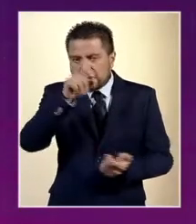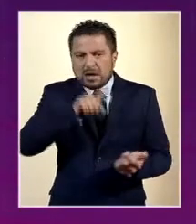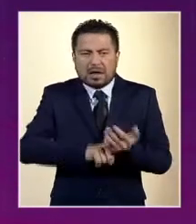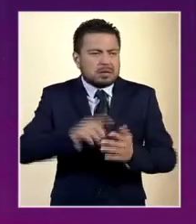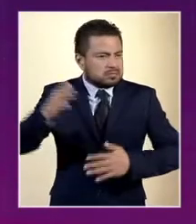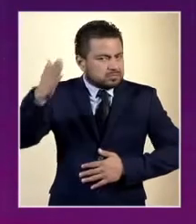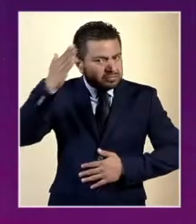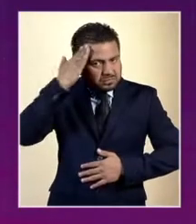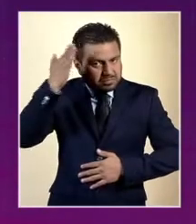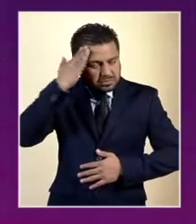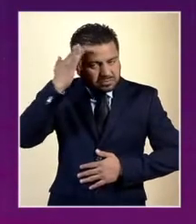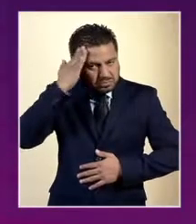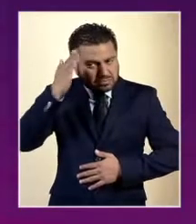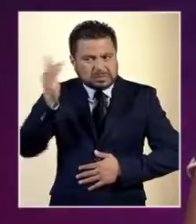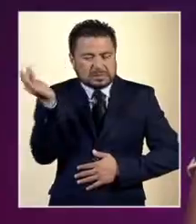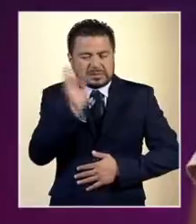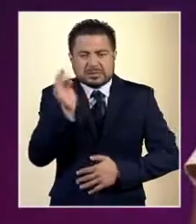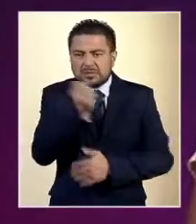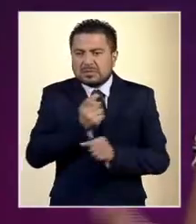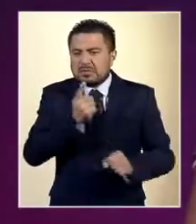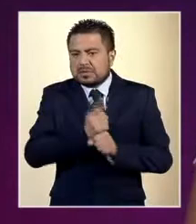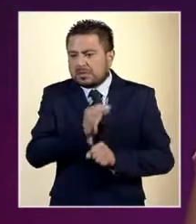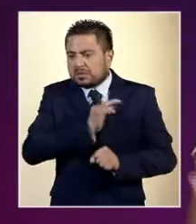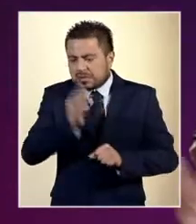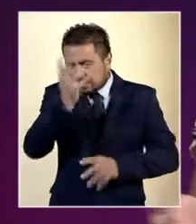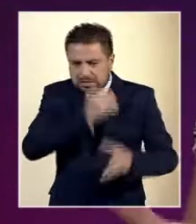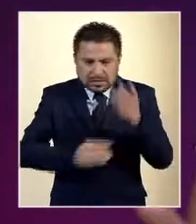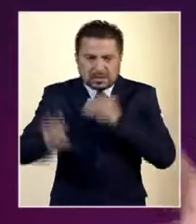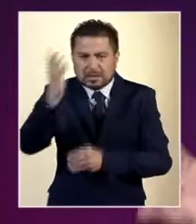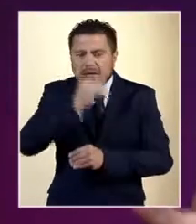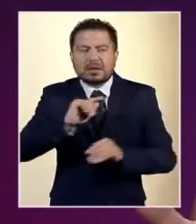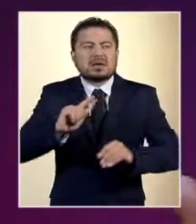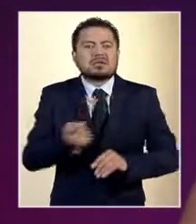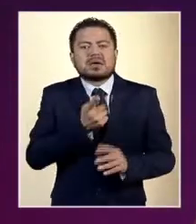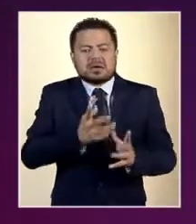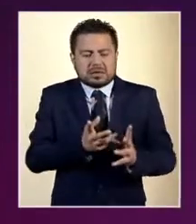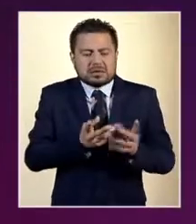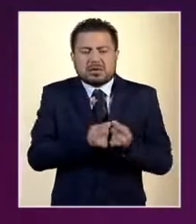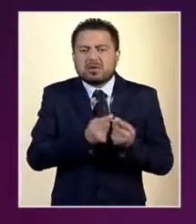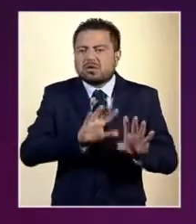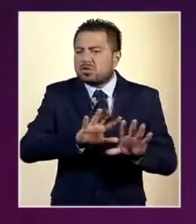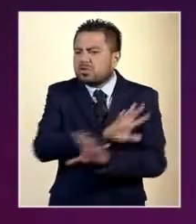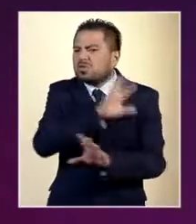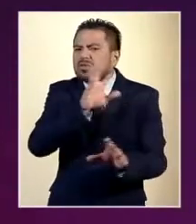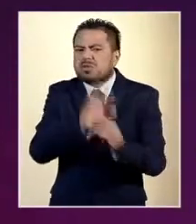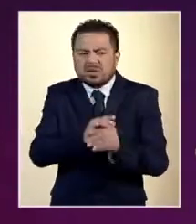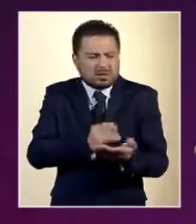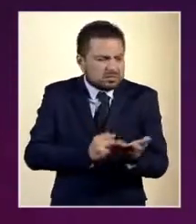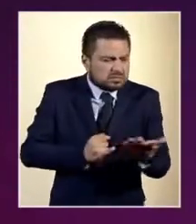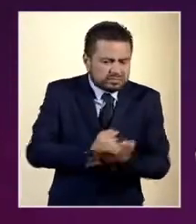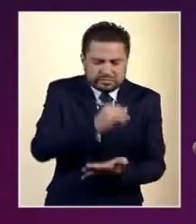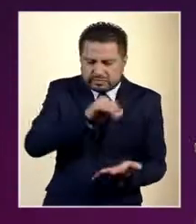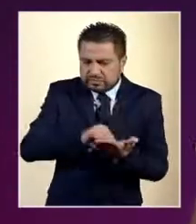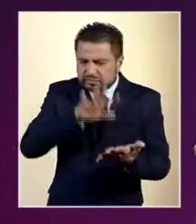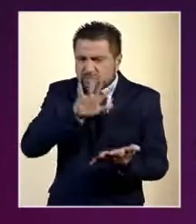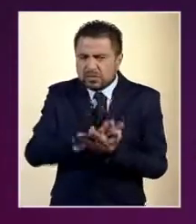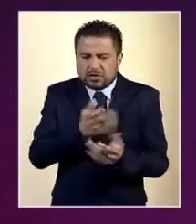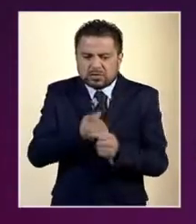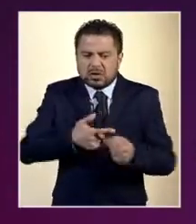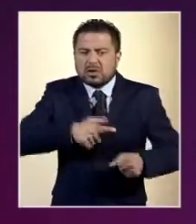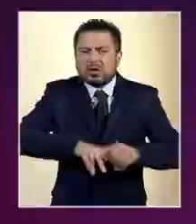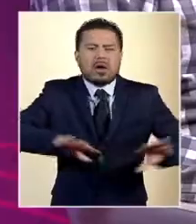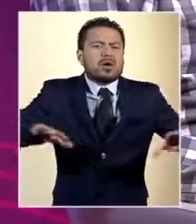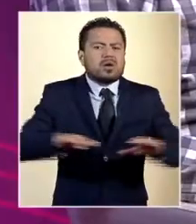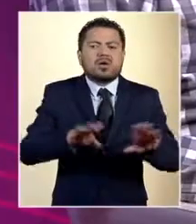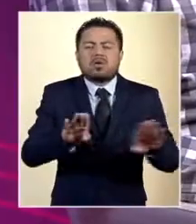su capacidad y su posibilidad de aprender y de ser parte, de tomar parte en esta sociedad